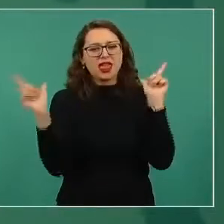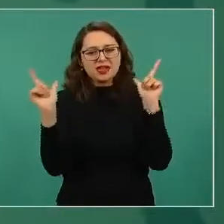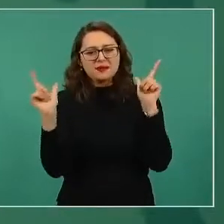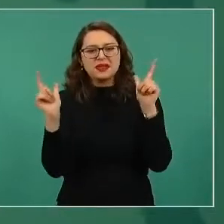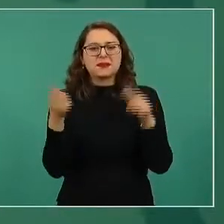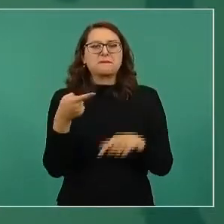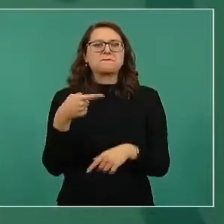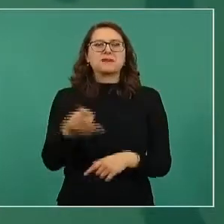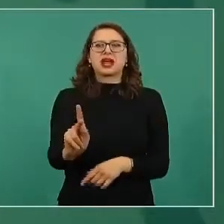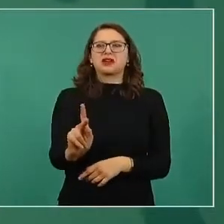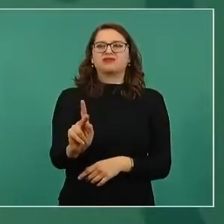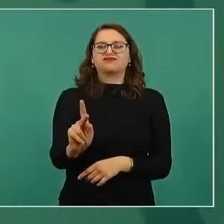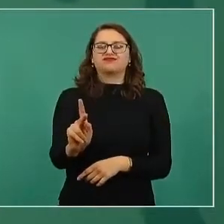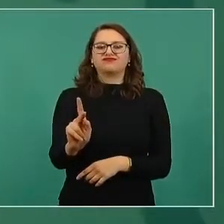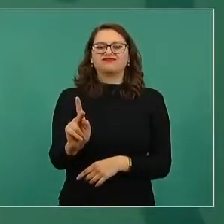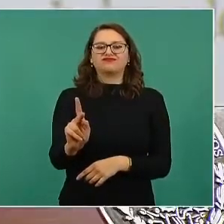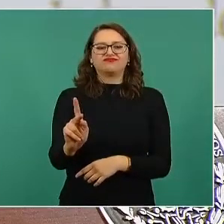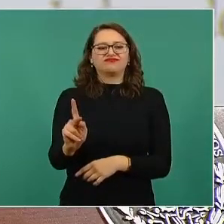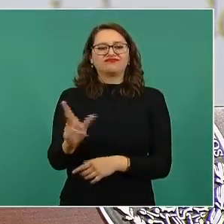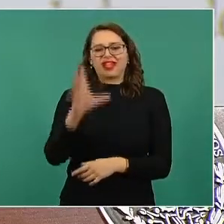pero